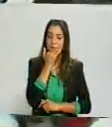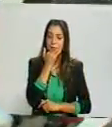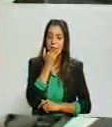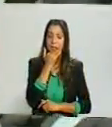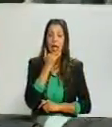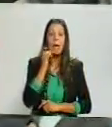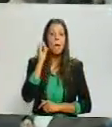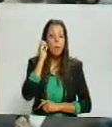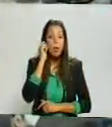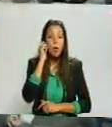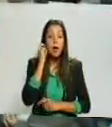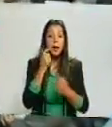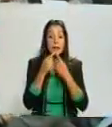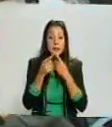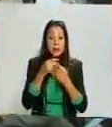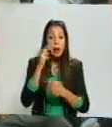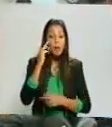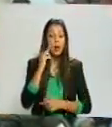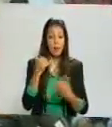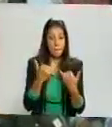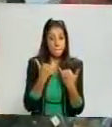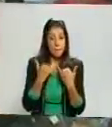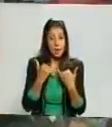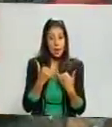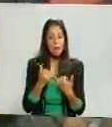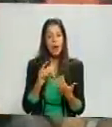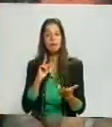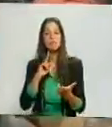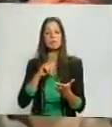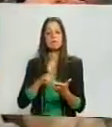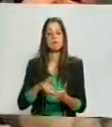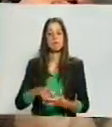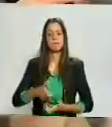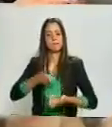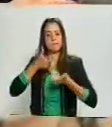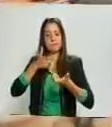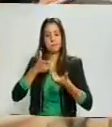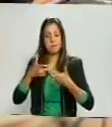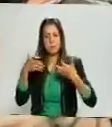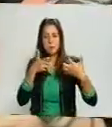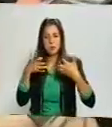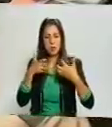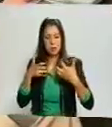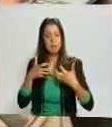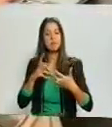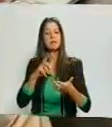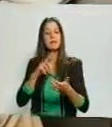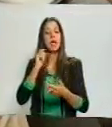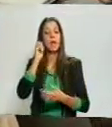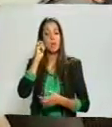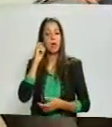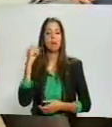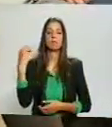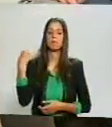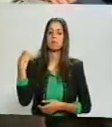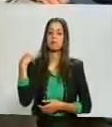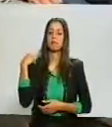Combatió ella en Ayacucho y fue nombrada,